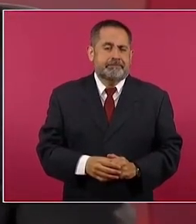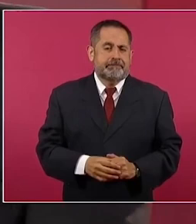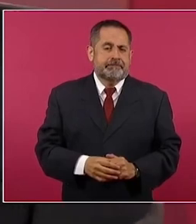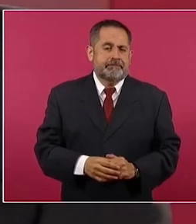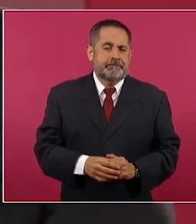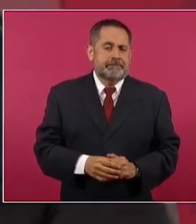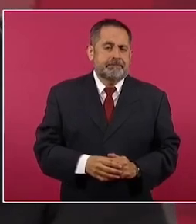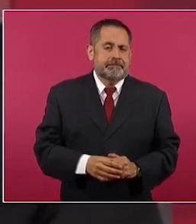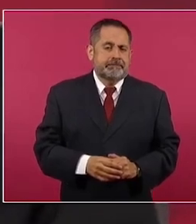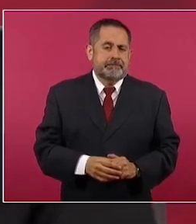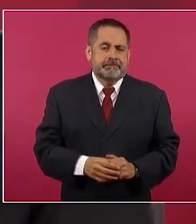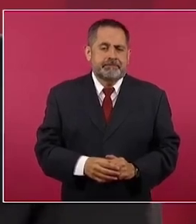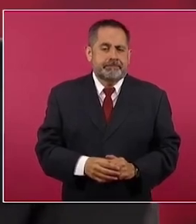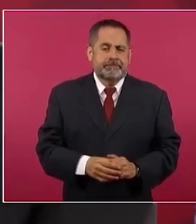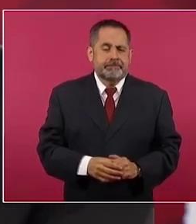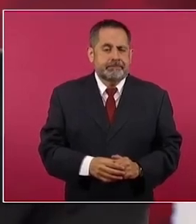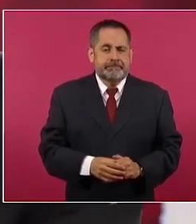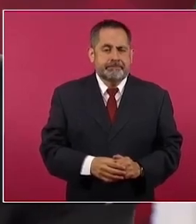Y